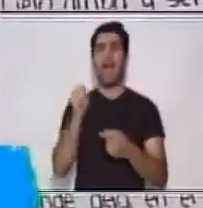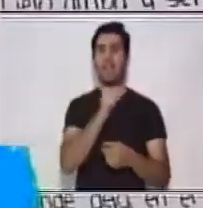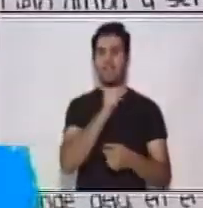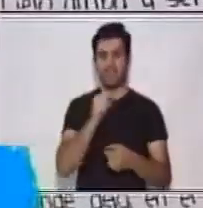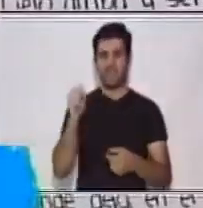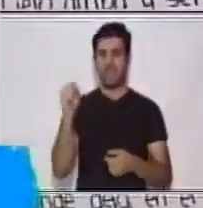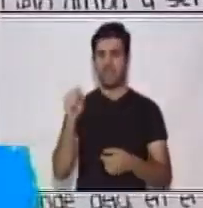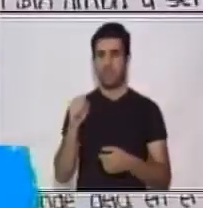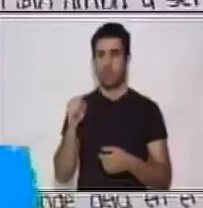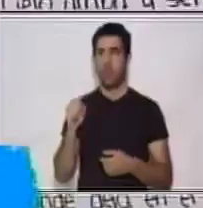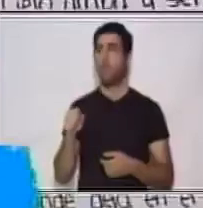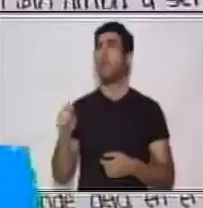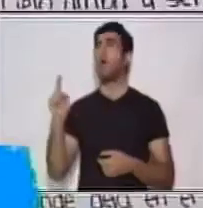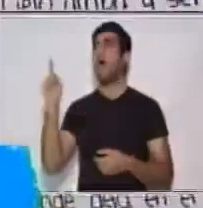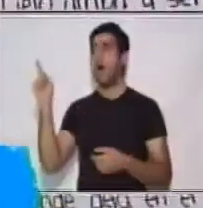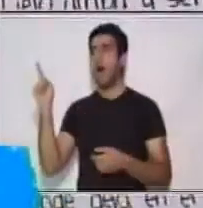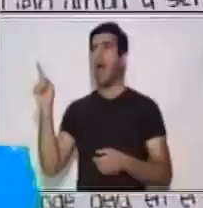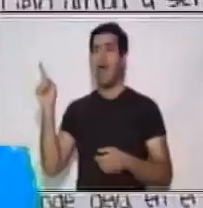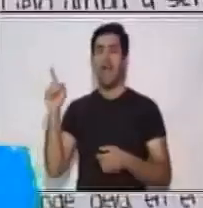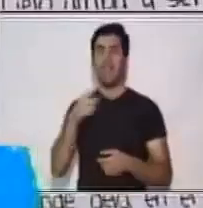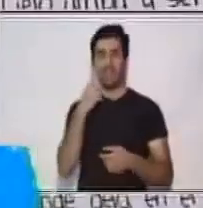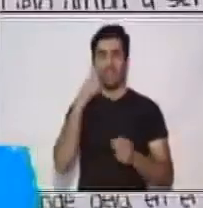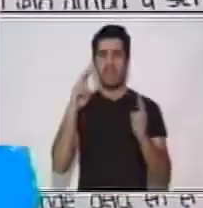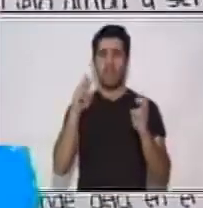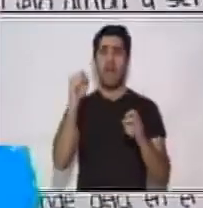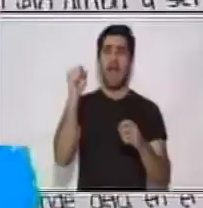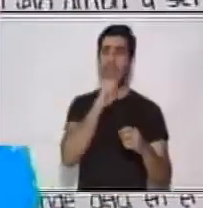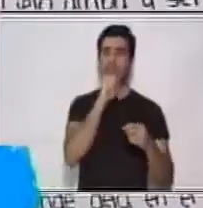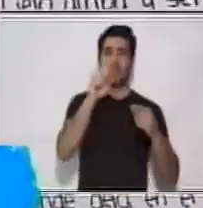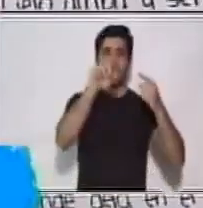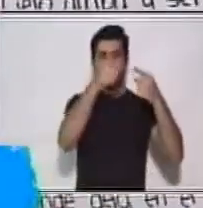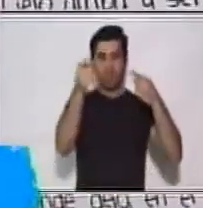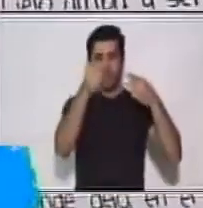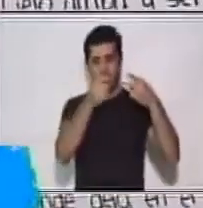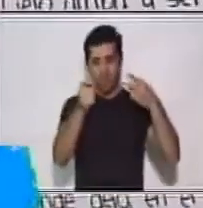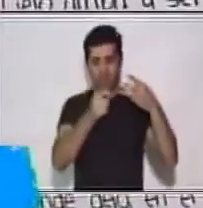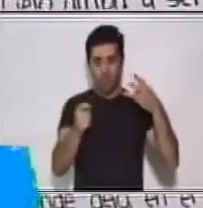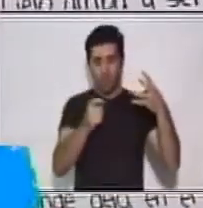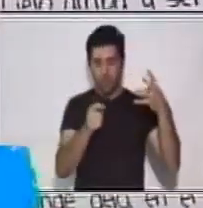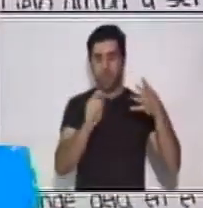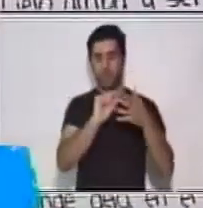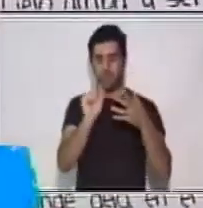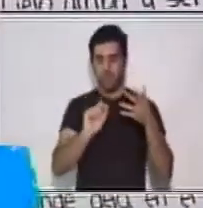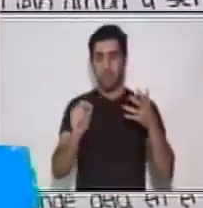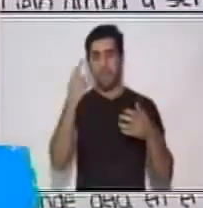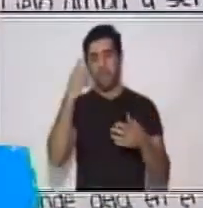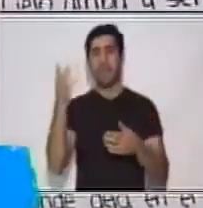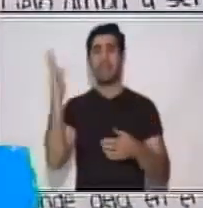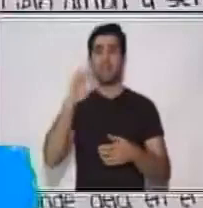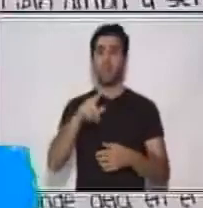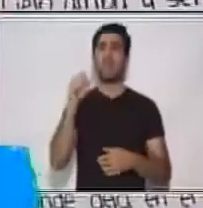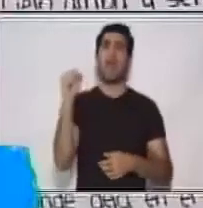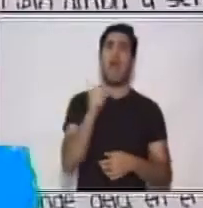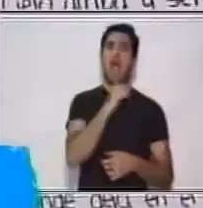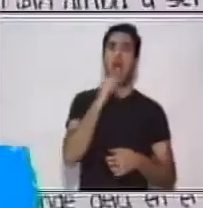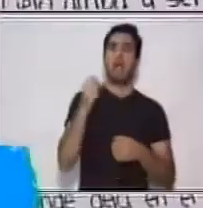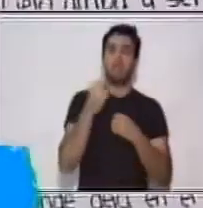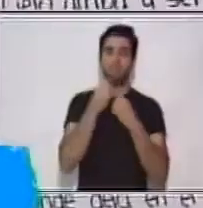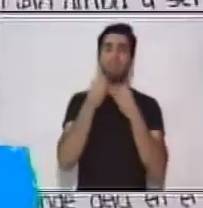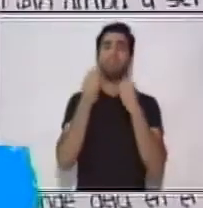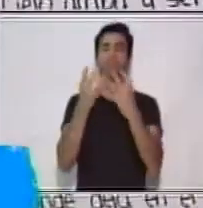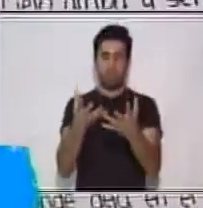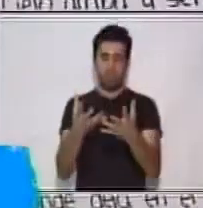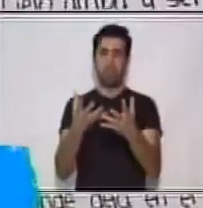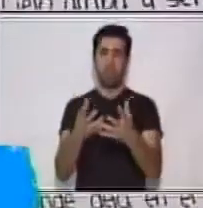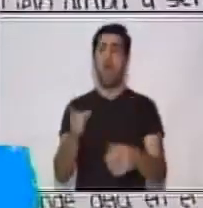pues es una composición en verso que se hace con la intención o que se escribe con la intención de ser cantada, ¿sí? Aquí sí